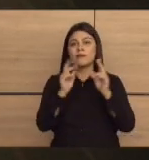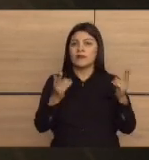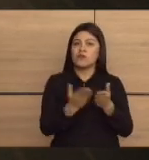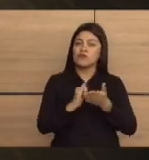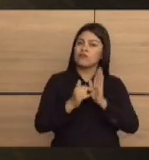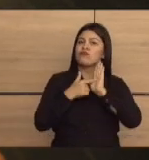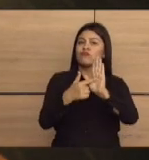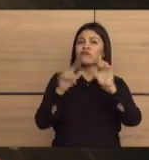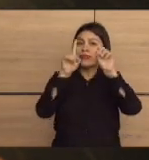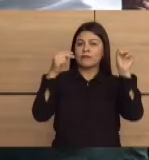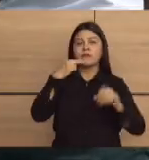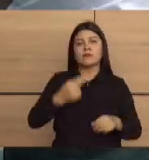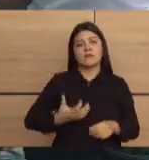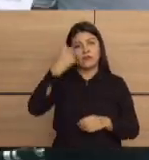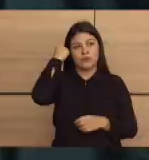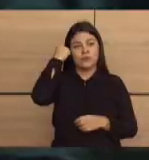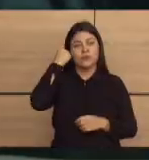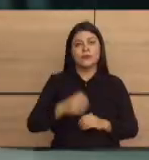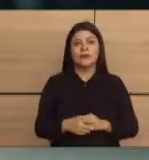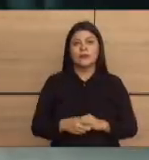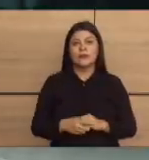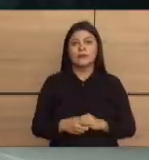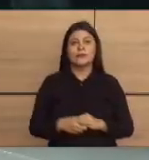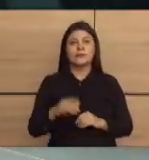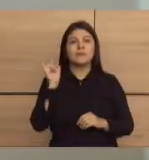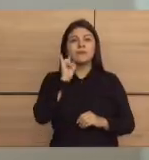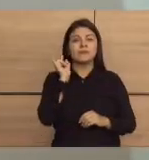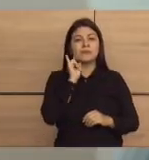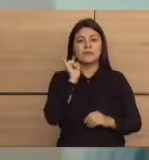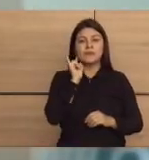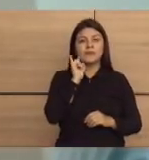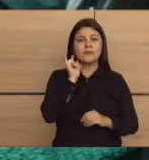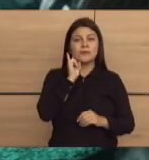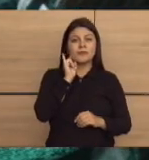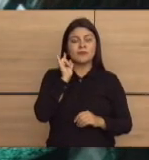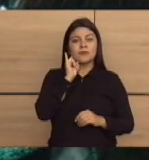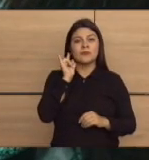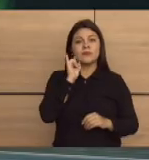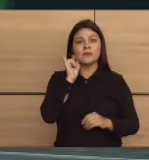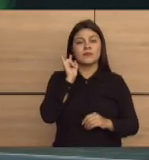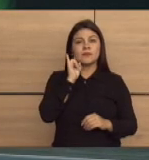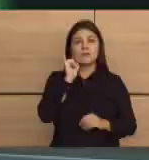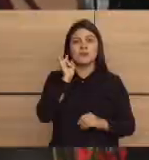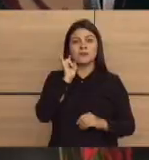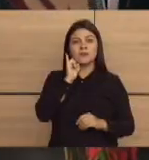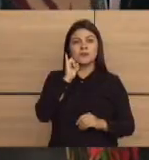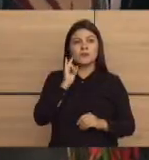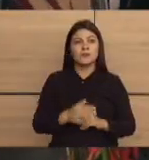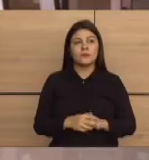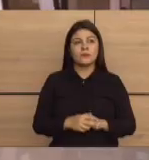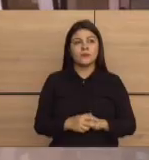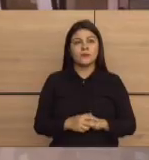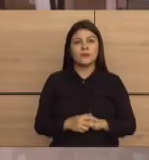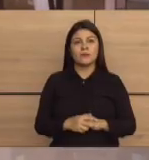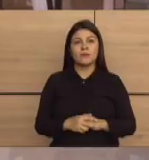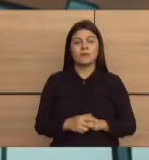historia, que las cosas pasaron por algo y que tenemos que aprender a asumirla y crecer a partir de ahí.